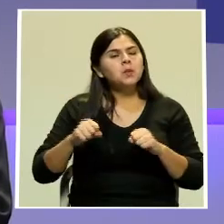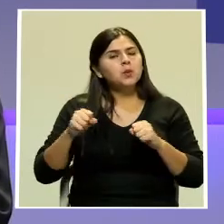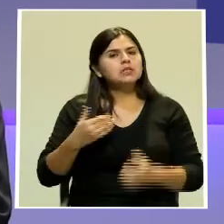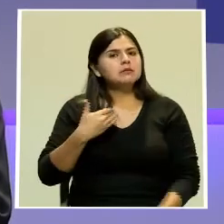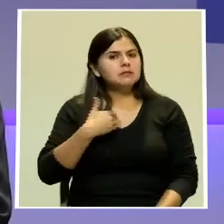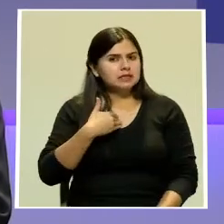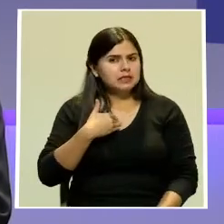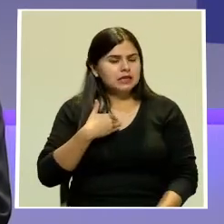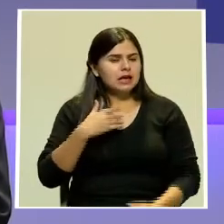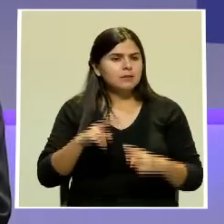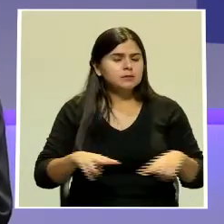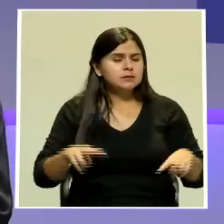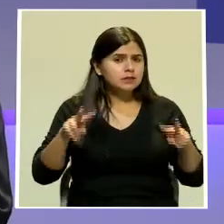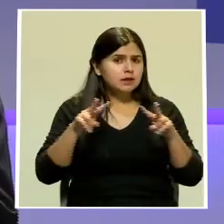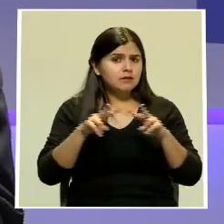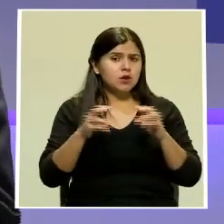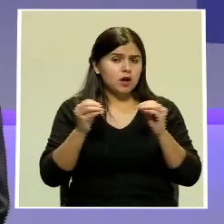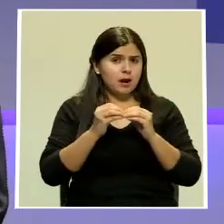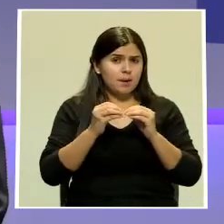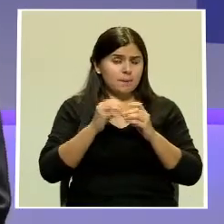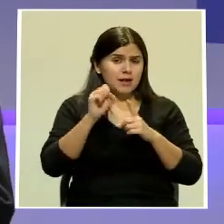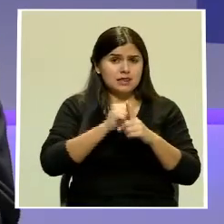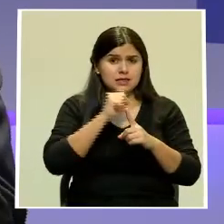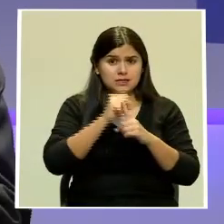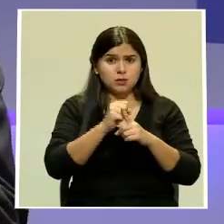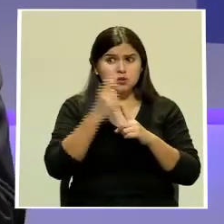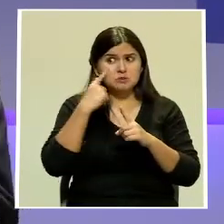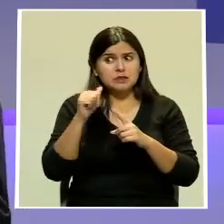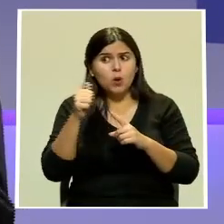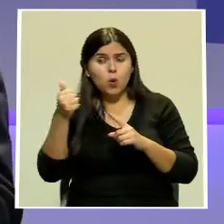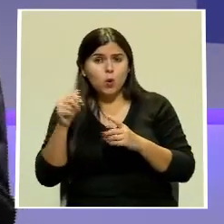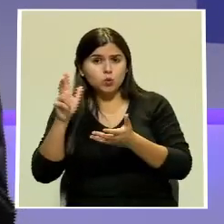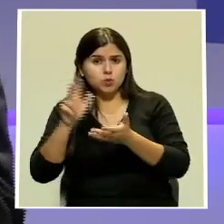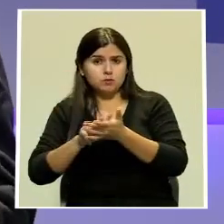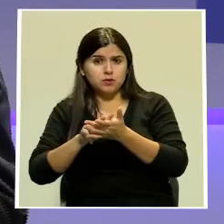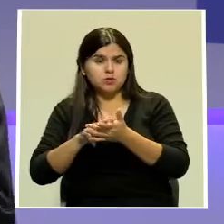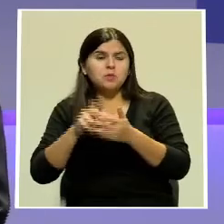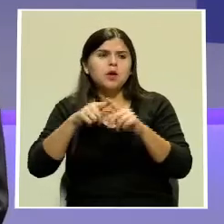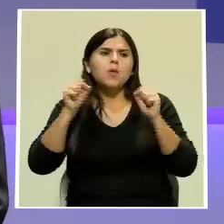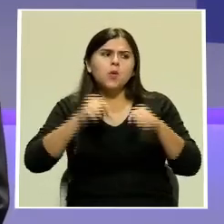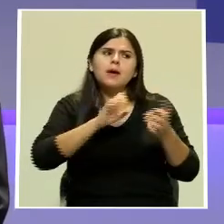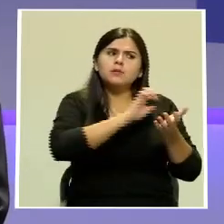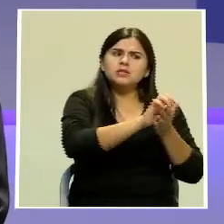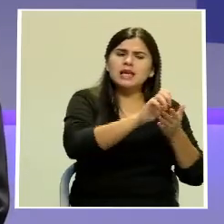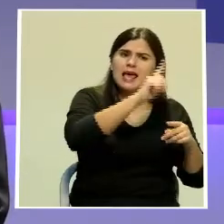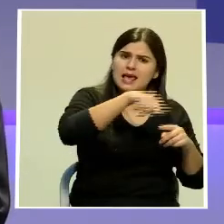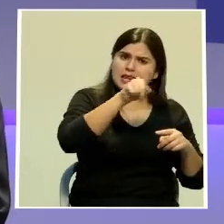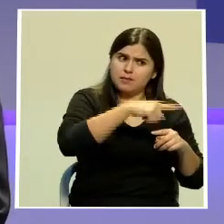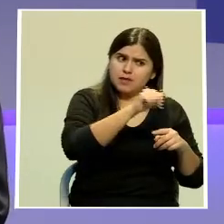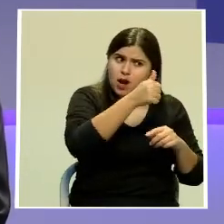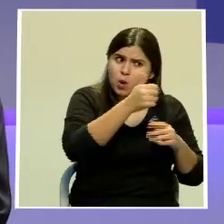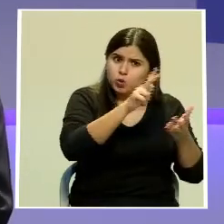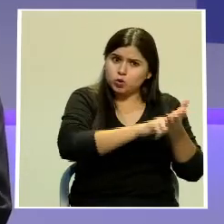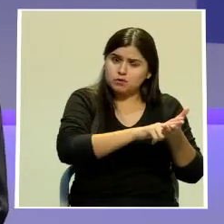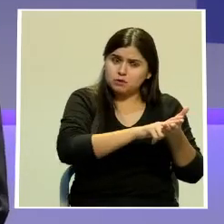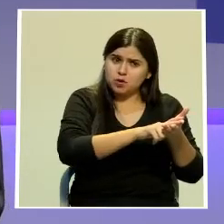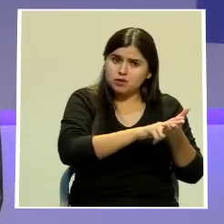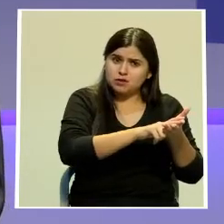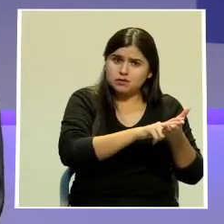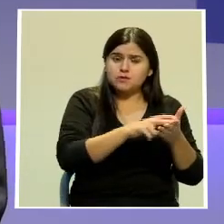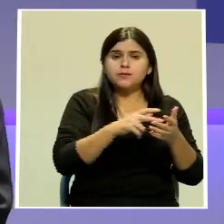que valorar la situación de algunos otros impuestos, eliminar unos que prácticamente ya no están generando cargas para fiscales